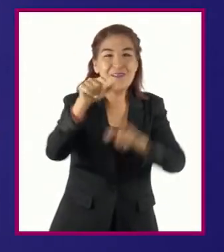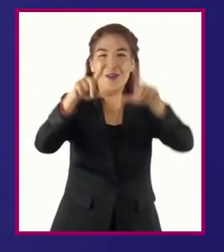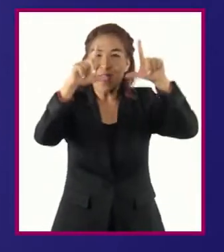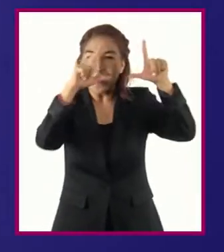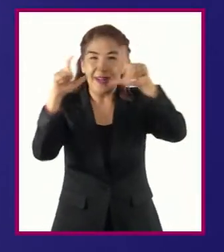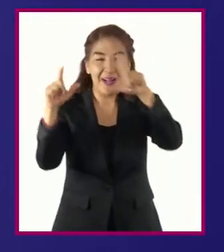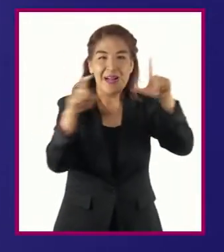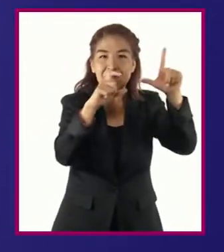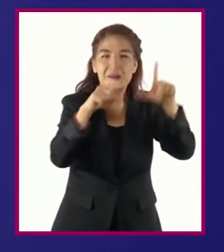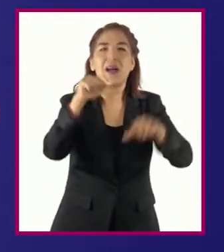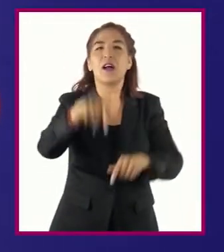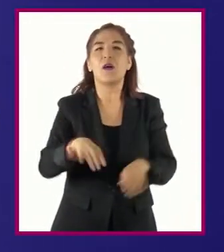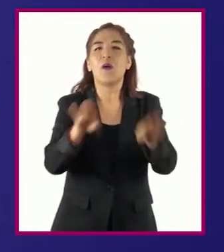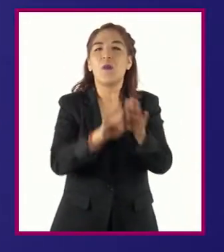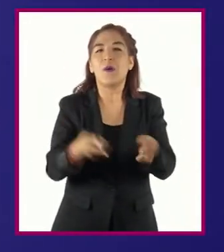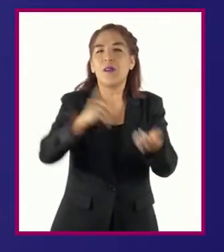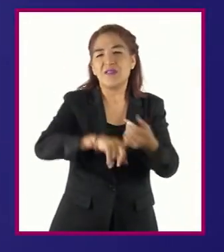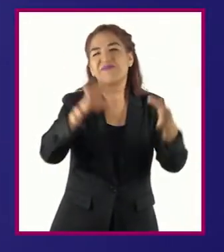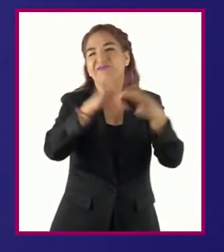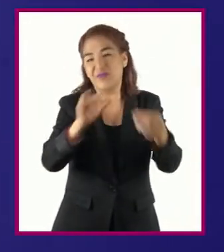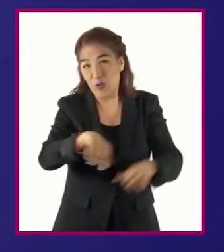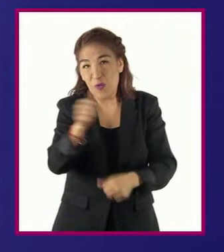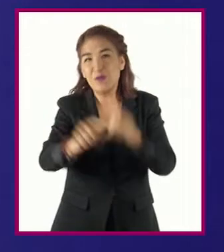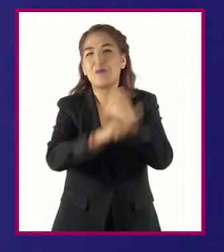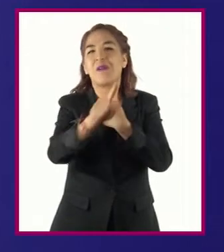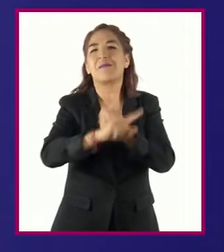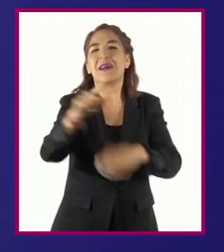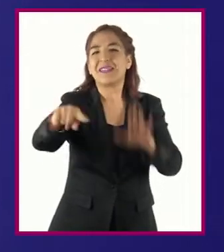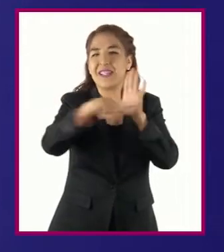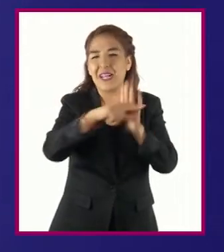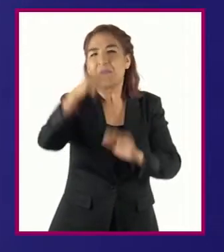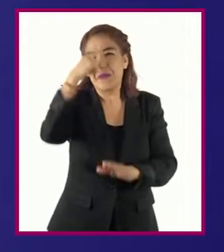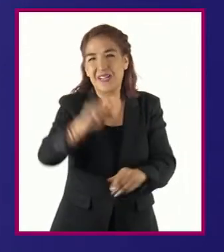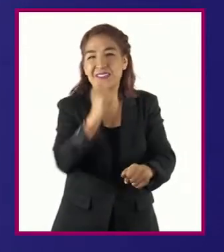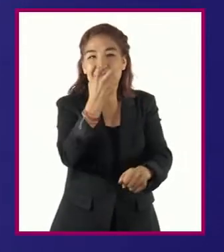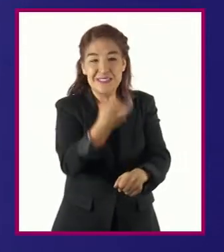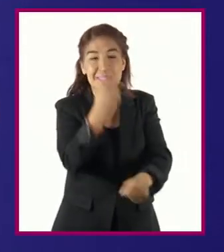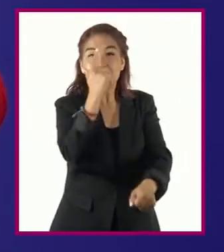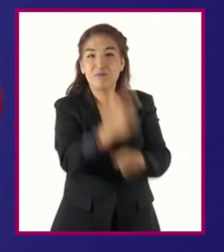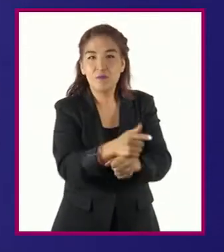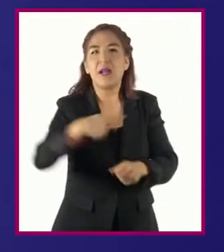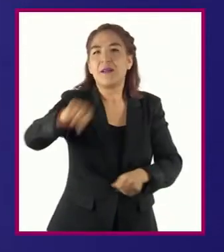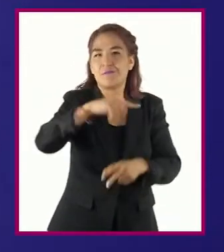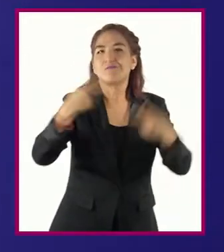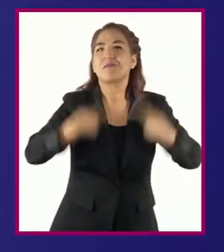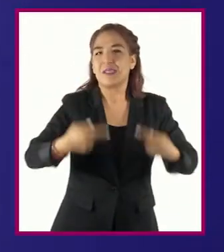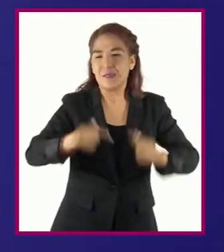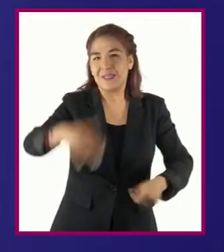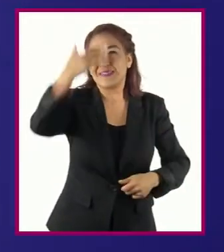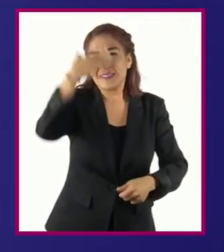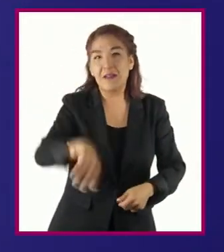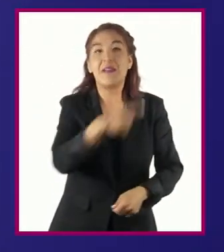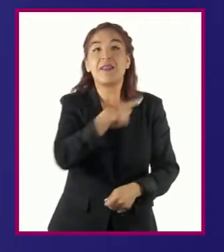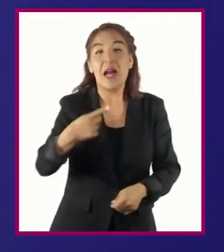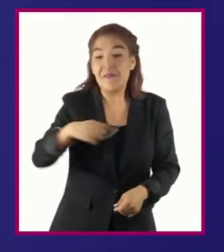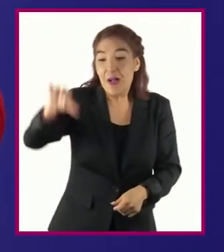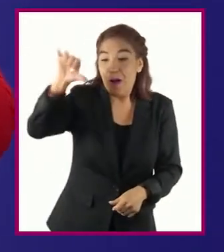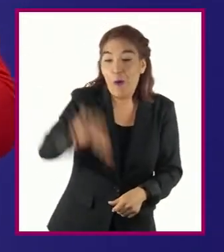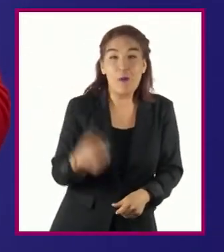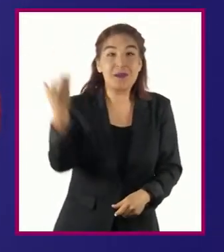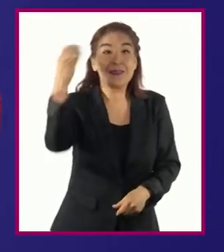que añade otra situación negativa al identificar que la gente sabe que tiene que